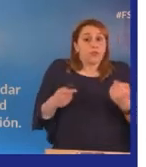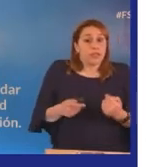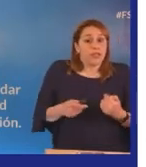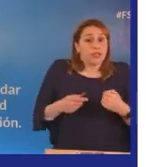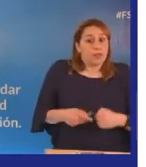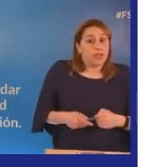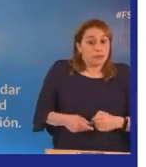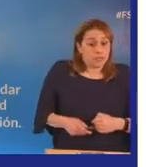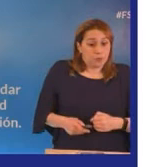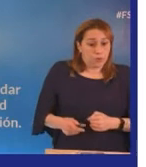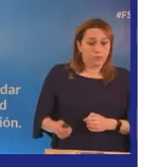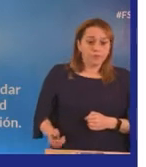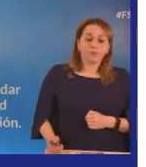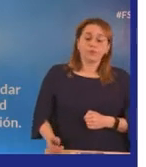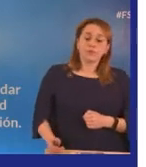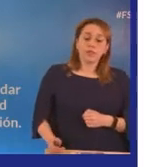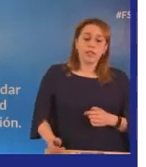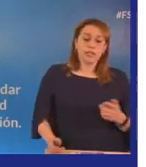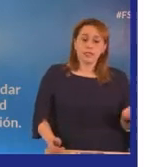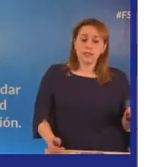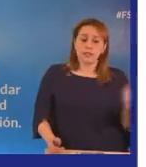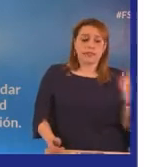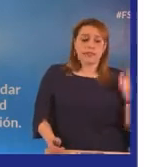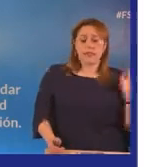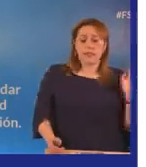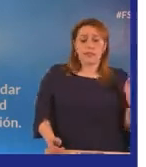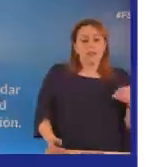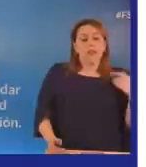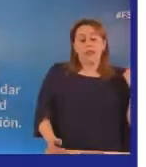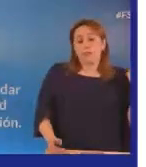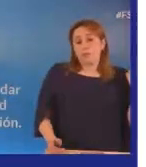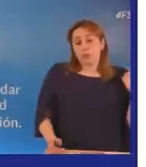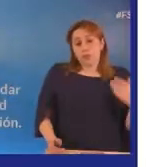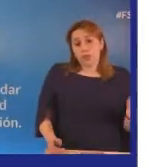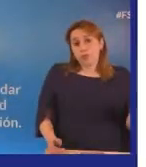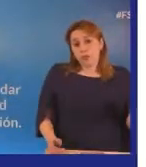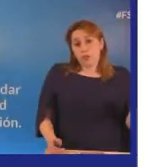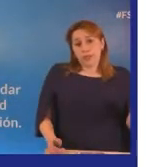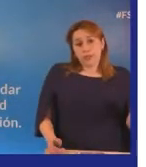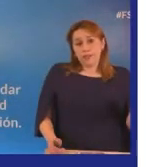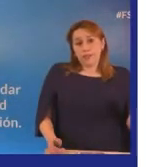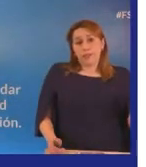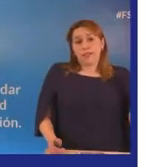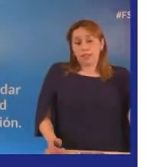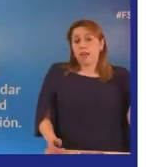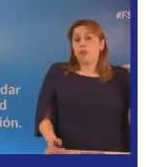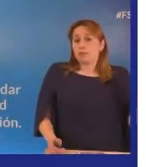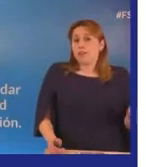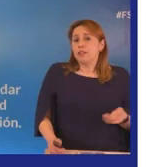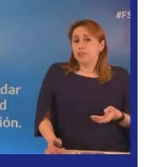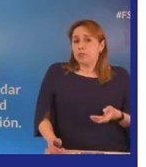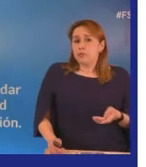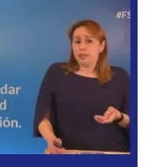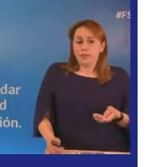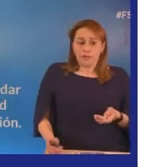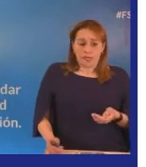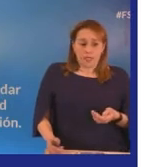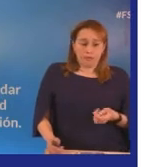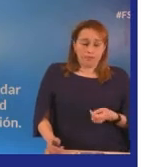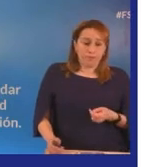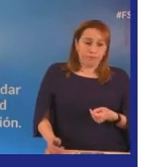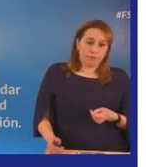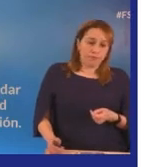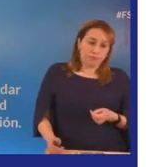menor sobrecarga para él mismo. Y siempre vamos a estar en su proyecto de vida y acompañando siempre a la